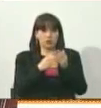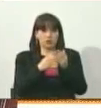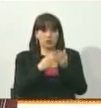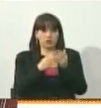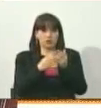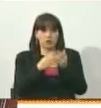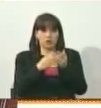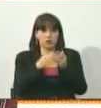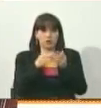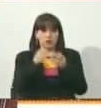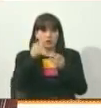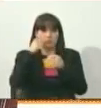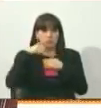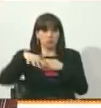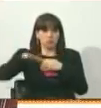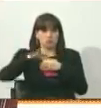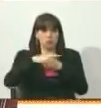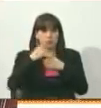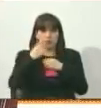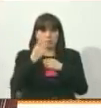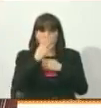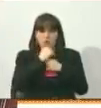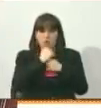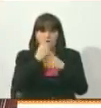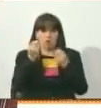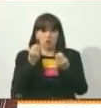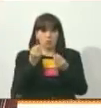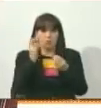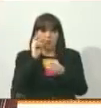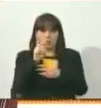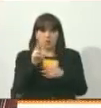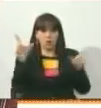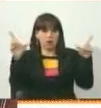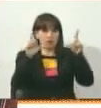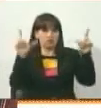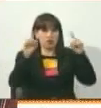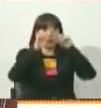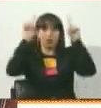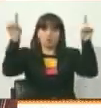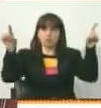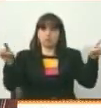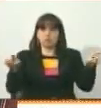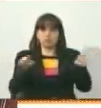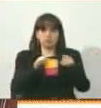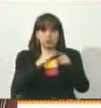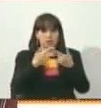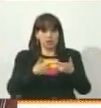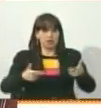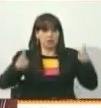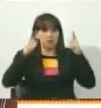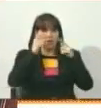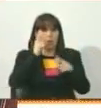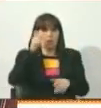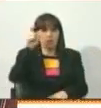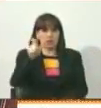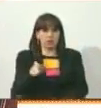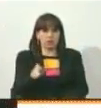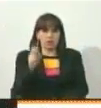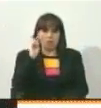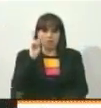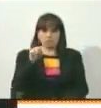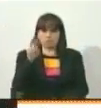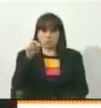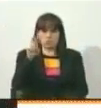Nosotros no teníamos que... ¿Ustedes nunca vieron una cartelera así como esa que tiene Hernán? Liberen a Luis Reyes. Nunca la vieron en la